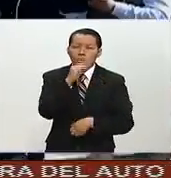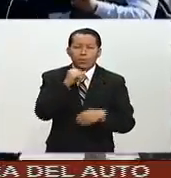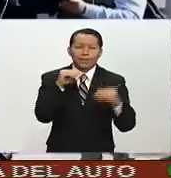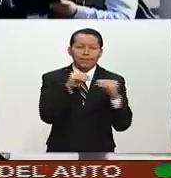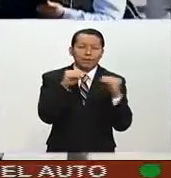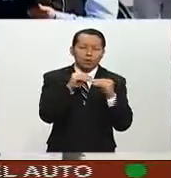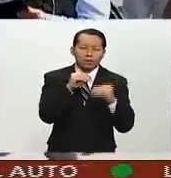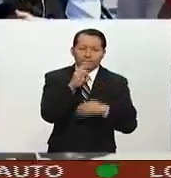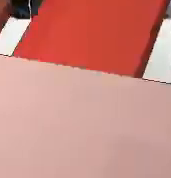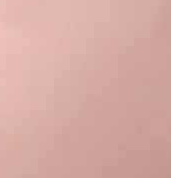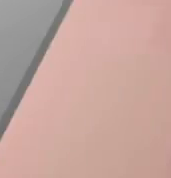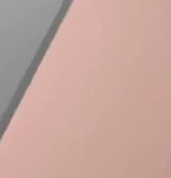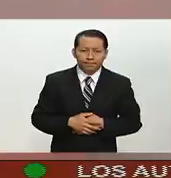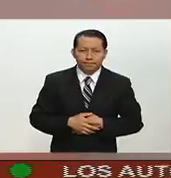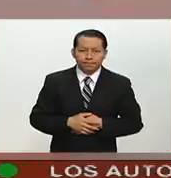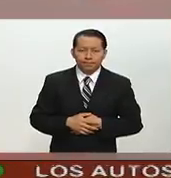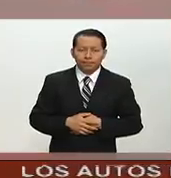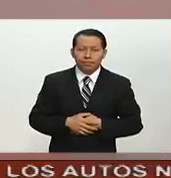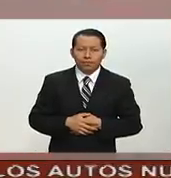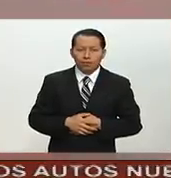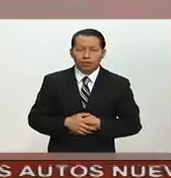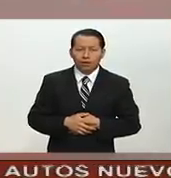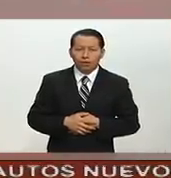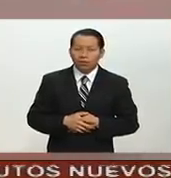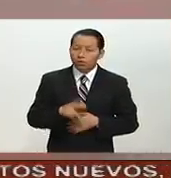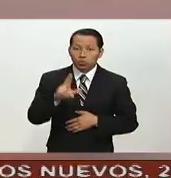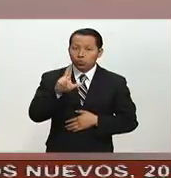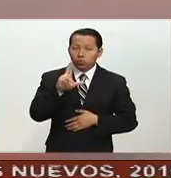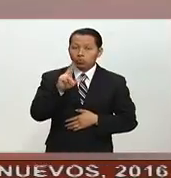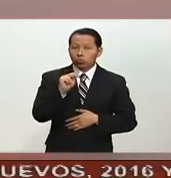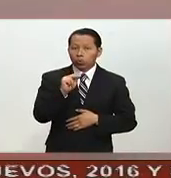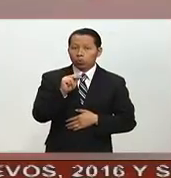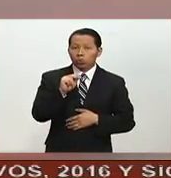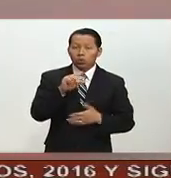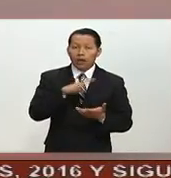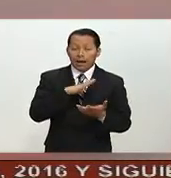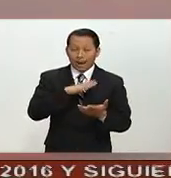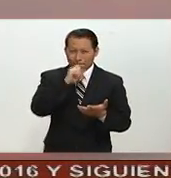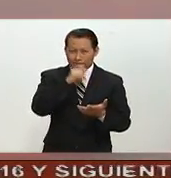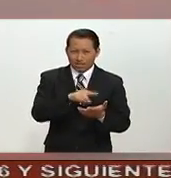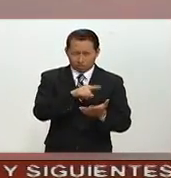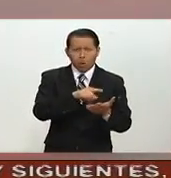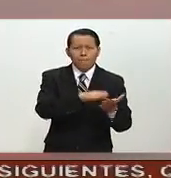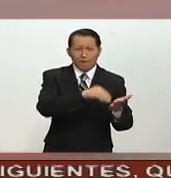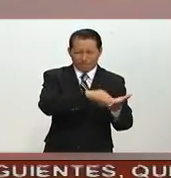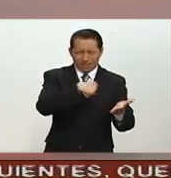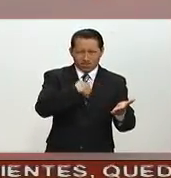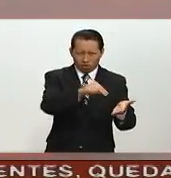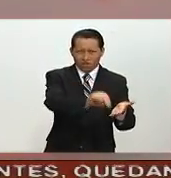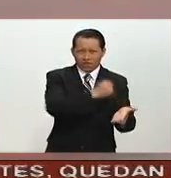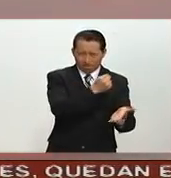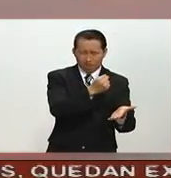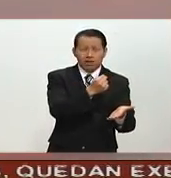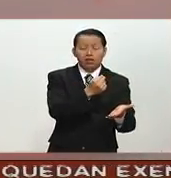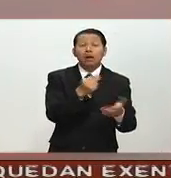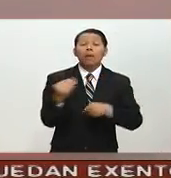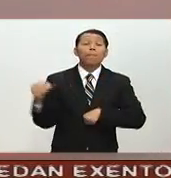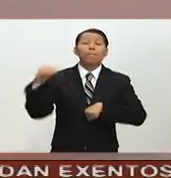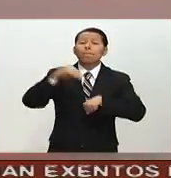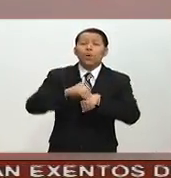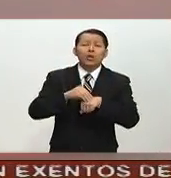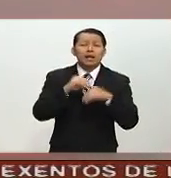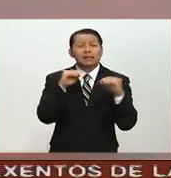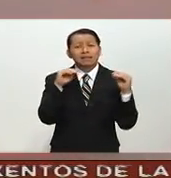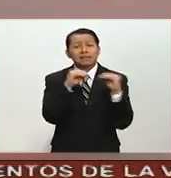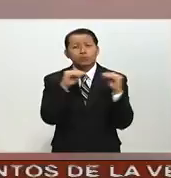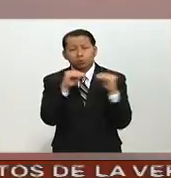este diálogo. No está en el documento que les firmé no está en la discusión, no está en ningún